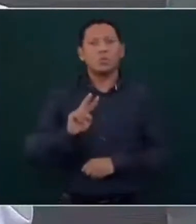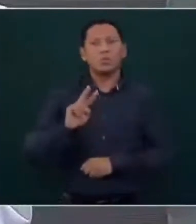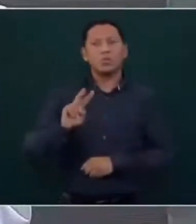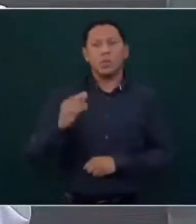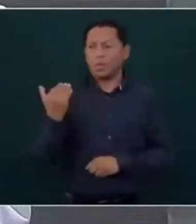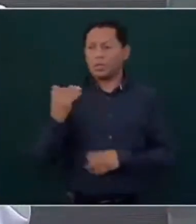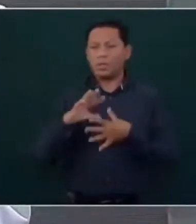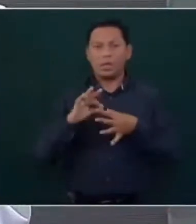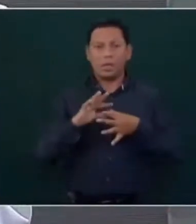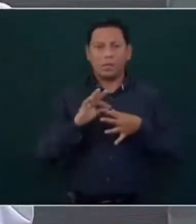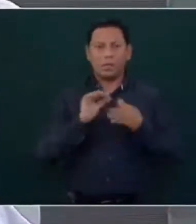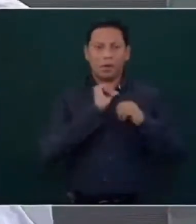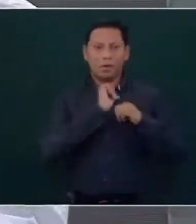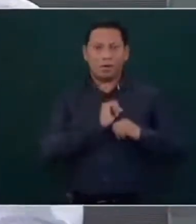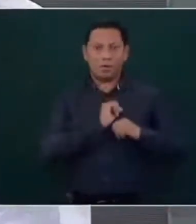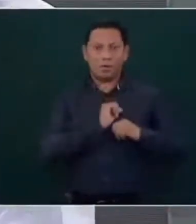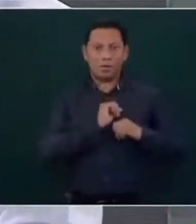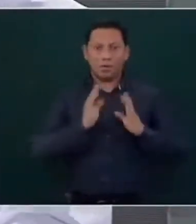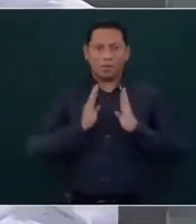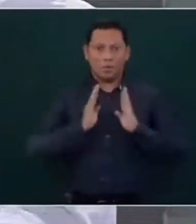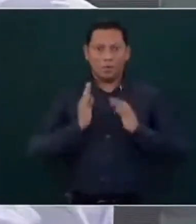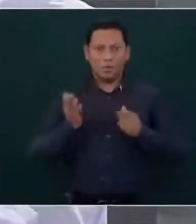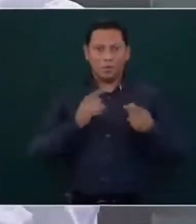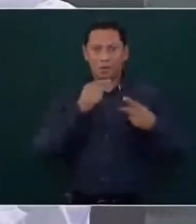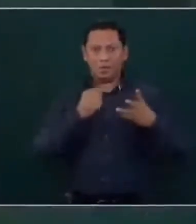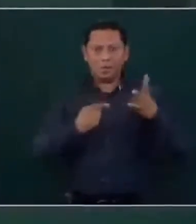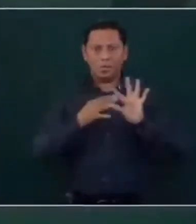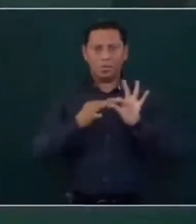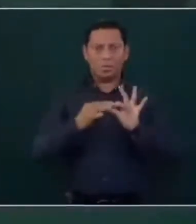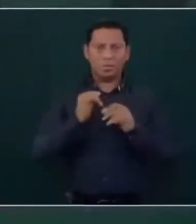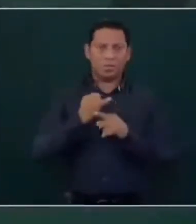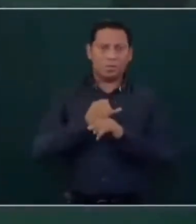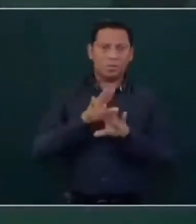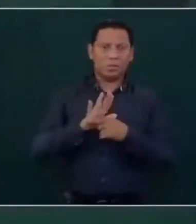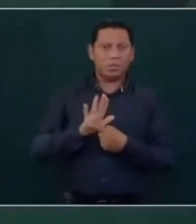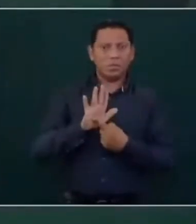excepcionales. O sea, hay datos